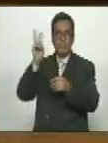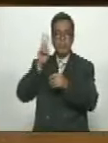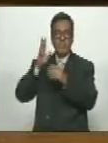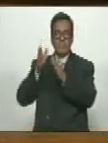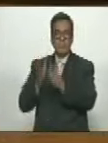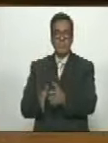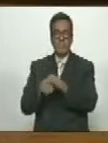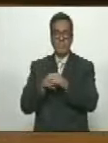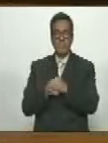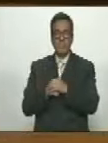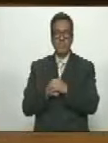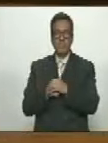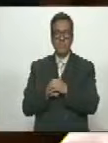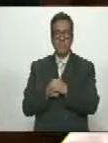en